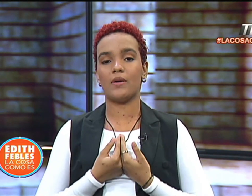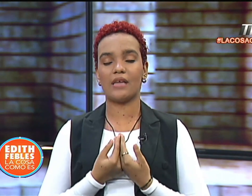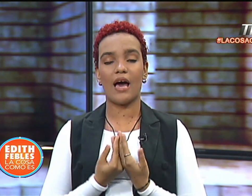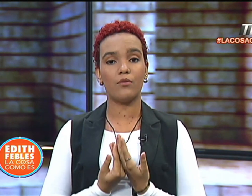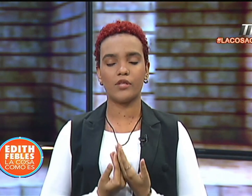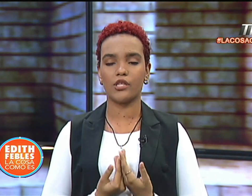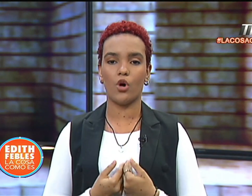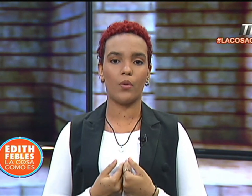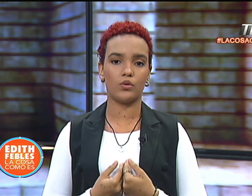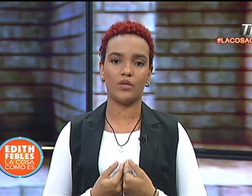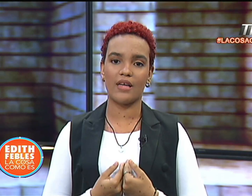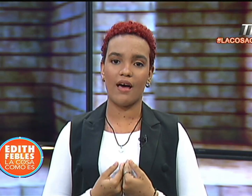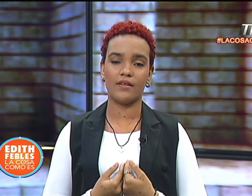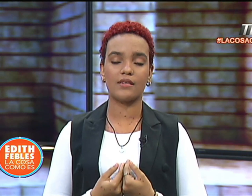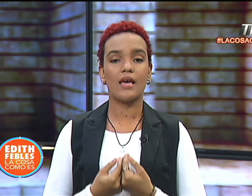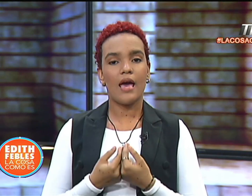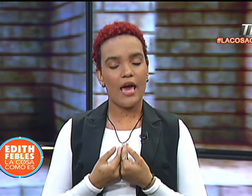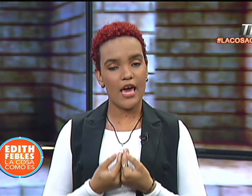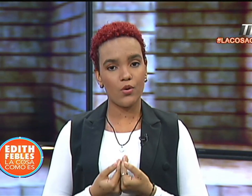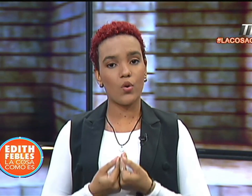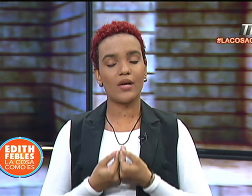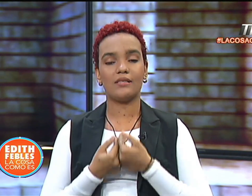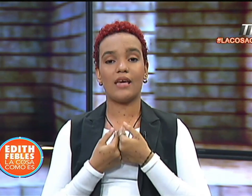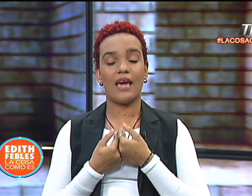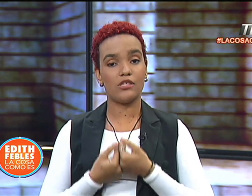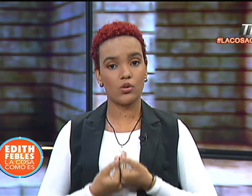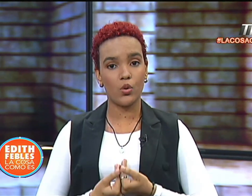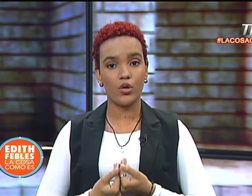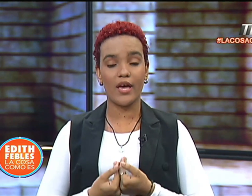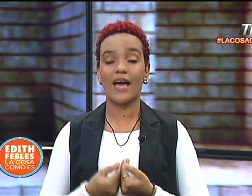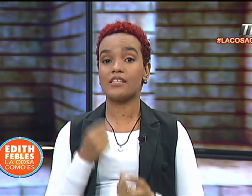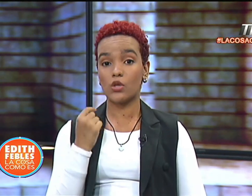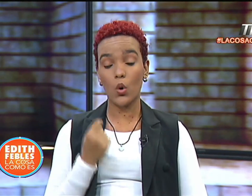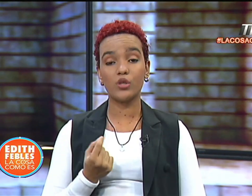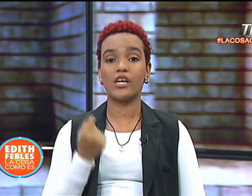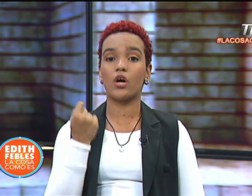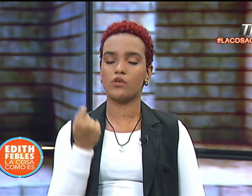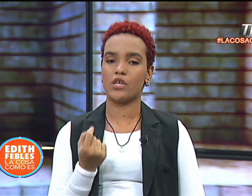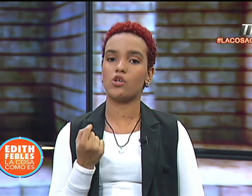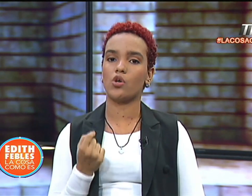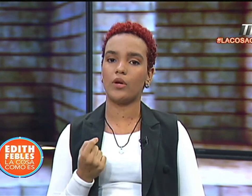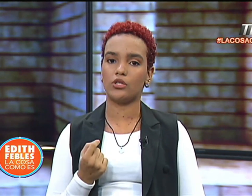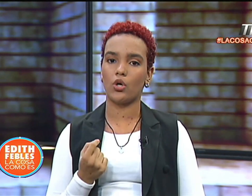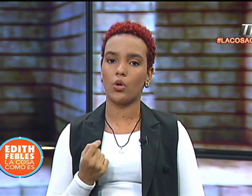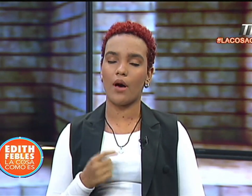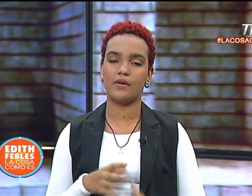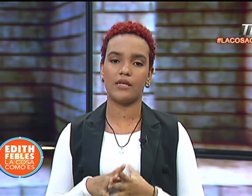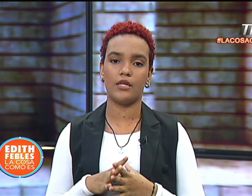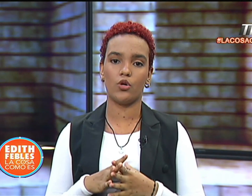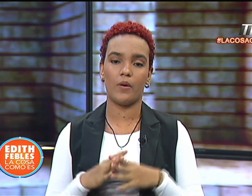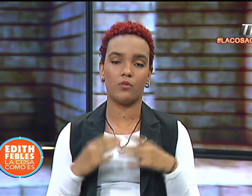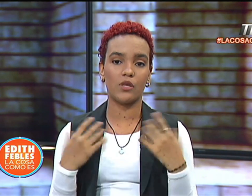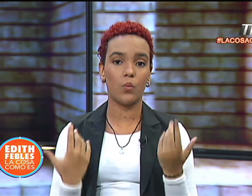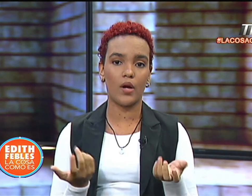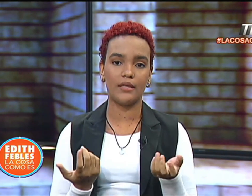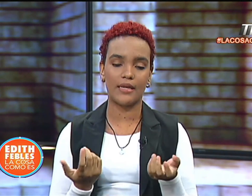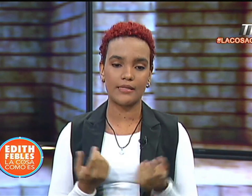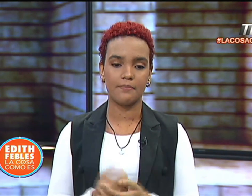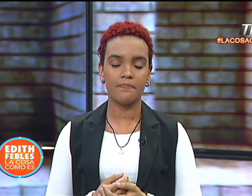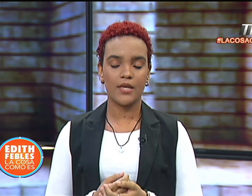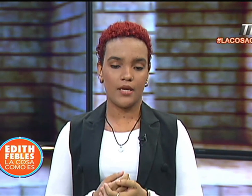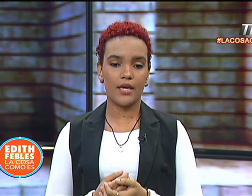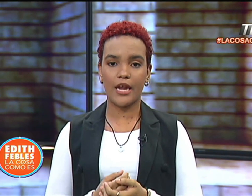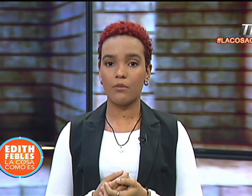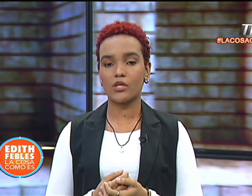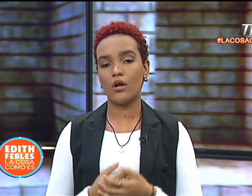formas hay muchas oportunidades eduquen se estudien escuchen consejos sobre todo a veces nos vemos en vueltas